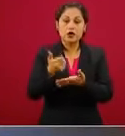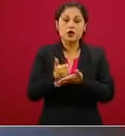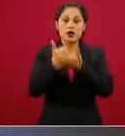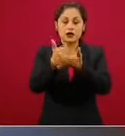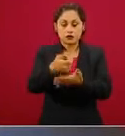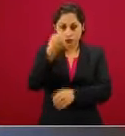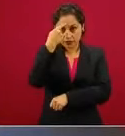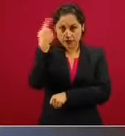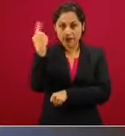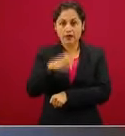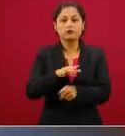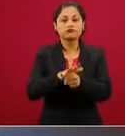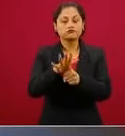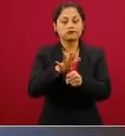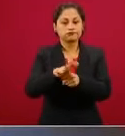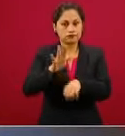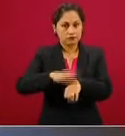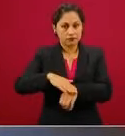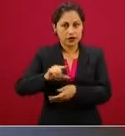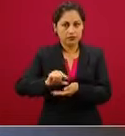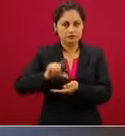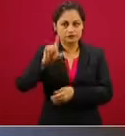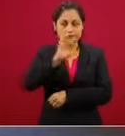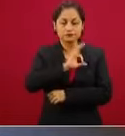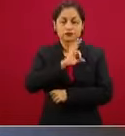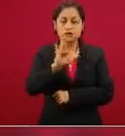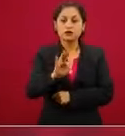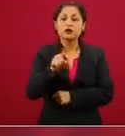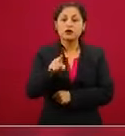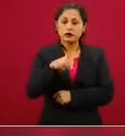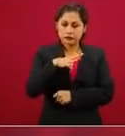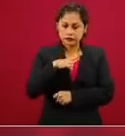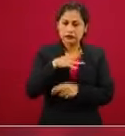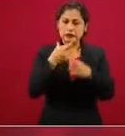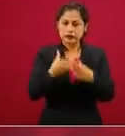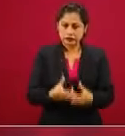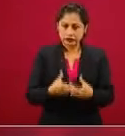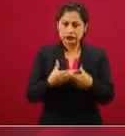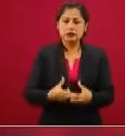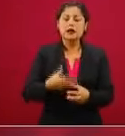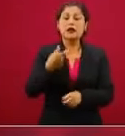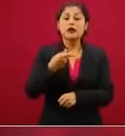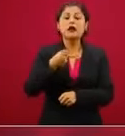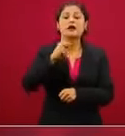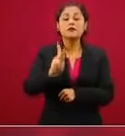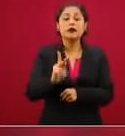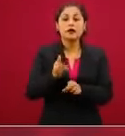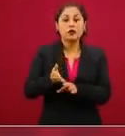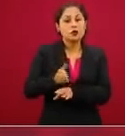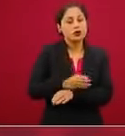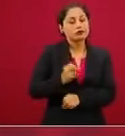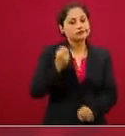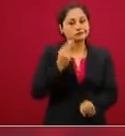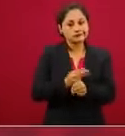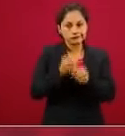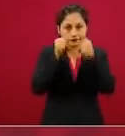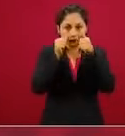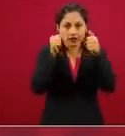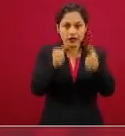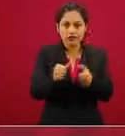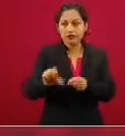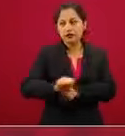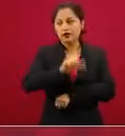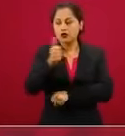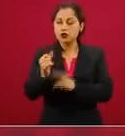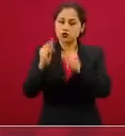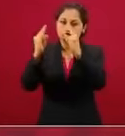se puede ver, todavía cuando hay capacidad de reserva, pero nos vamos adelantando en cada paso a aumentar la capacidad, de modo que no